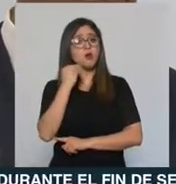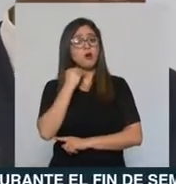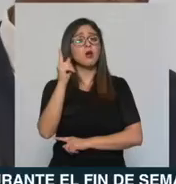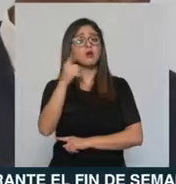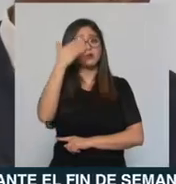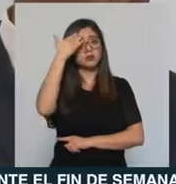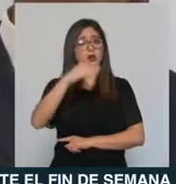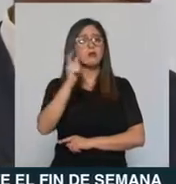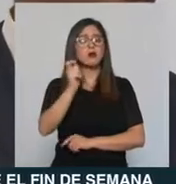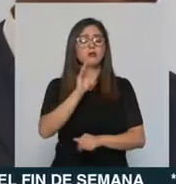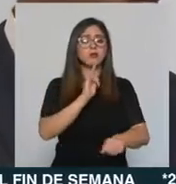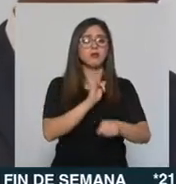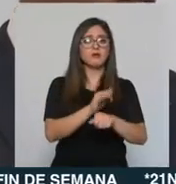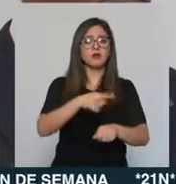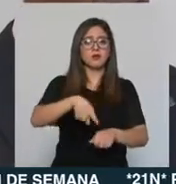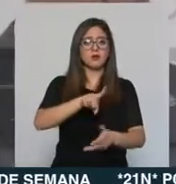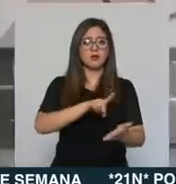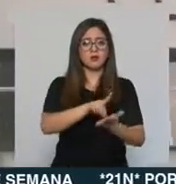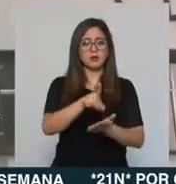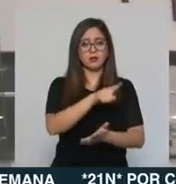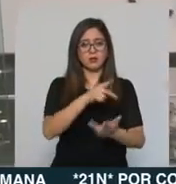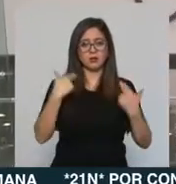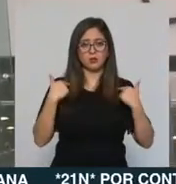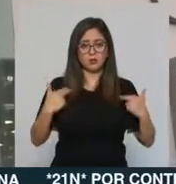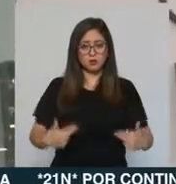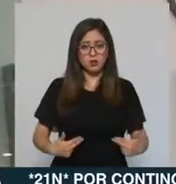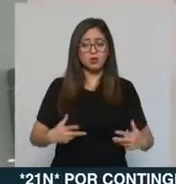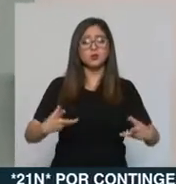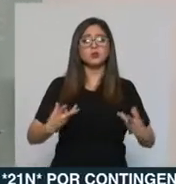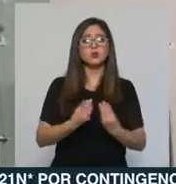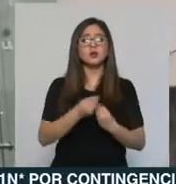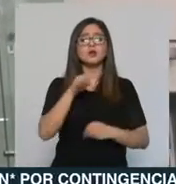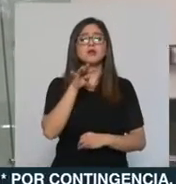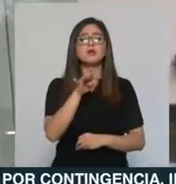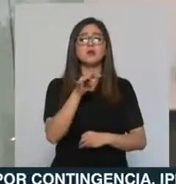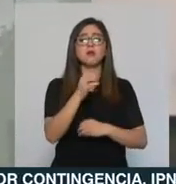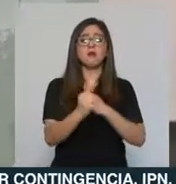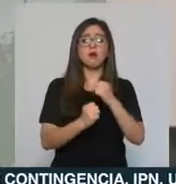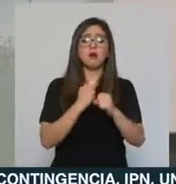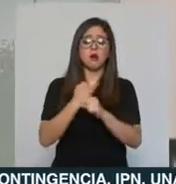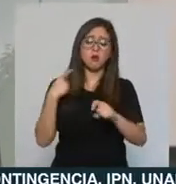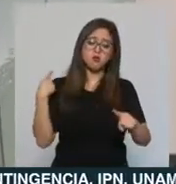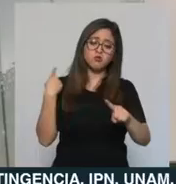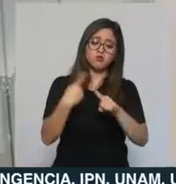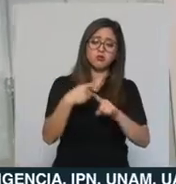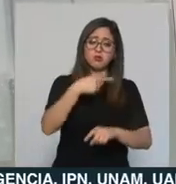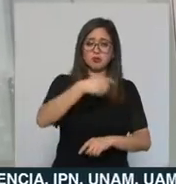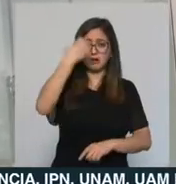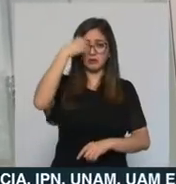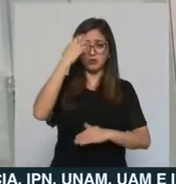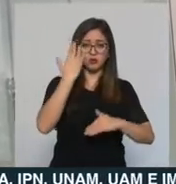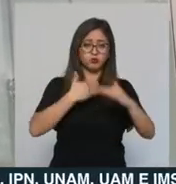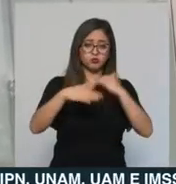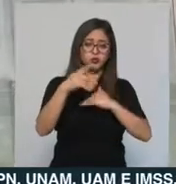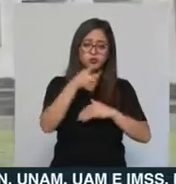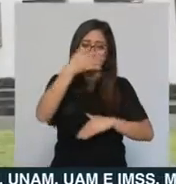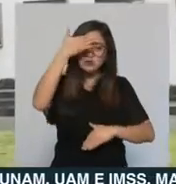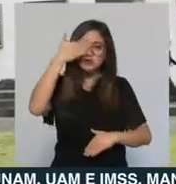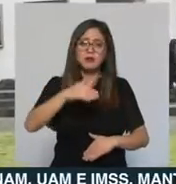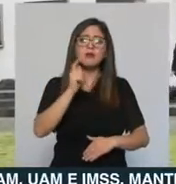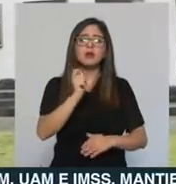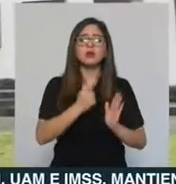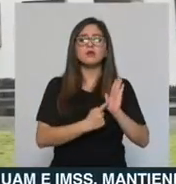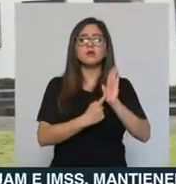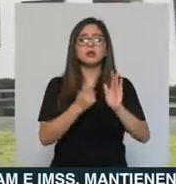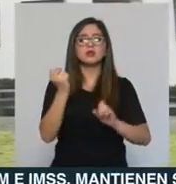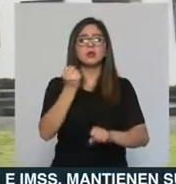la promoción de la defensa de los derechos humanos con 19 años de experiencia en la materia. Así fue presentado por la secretaria